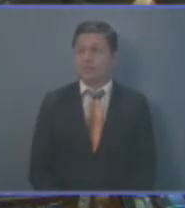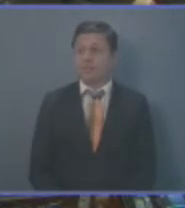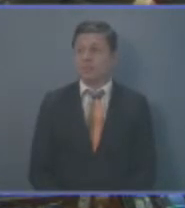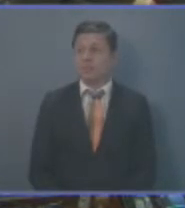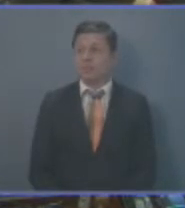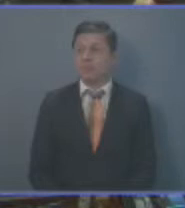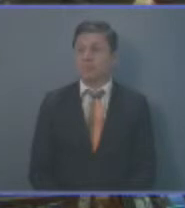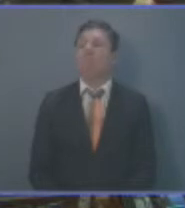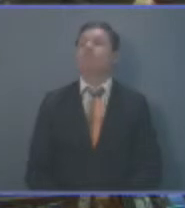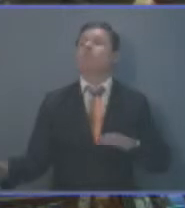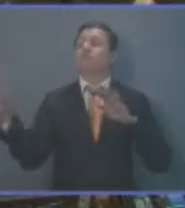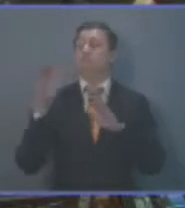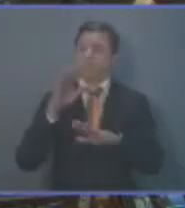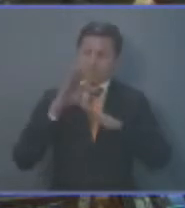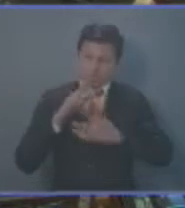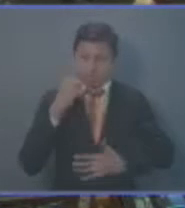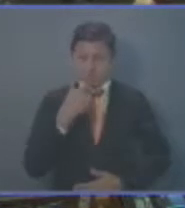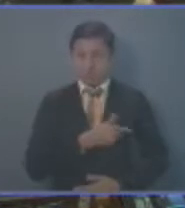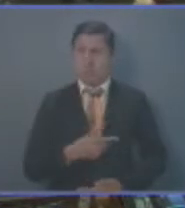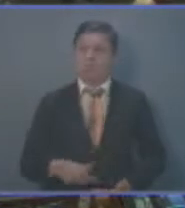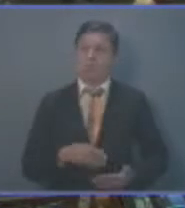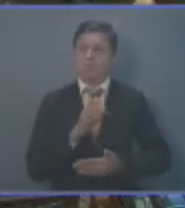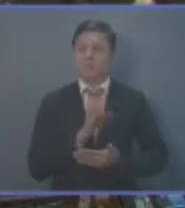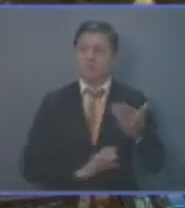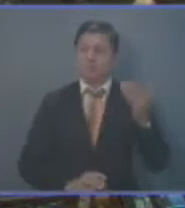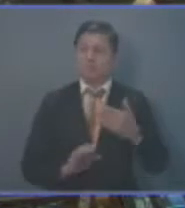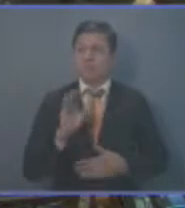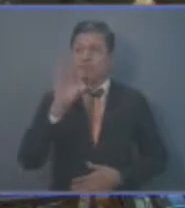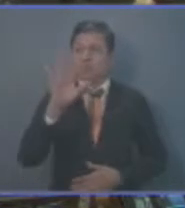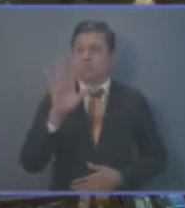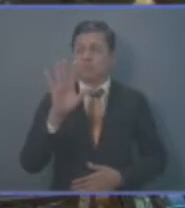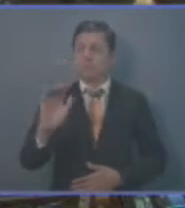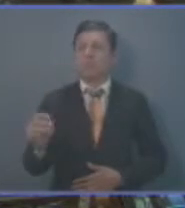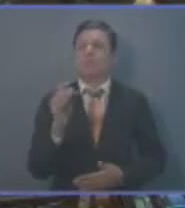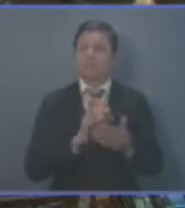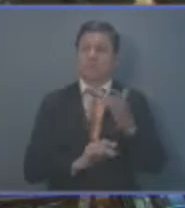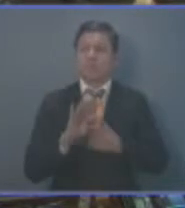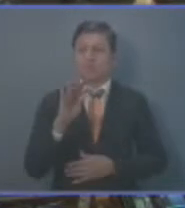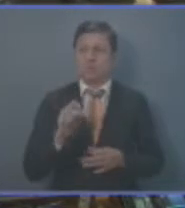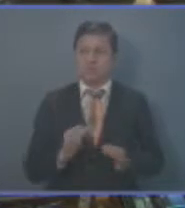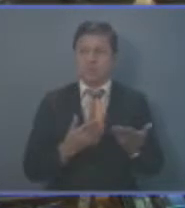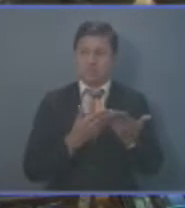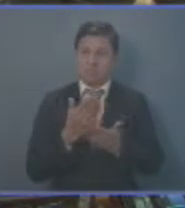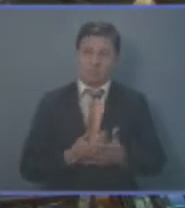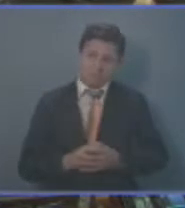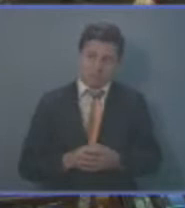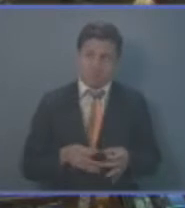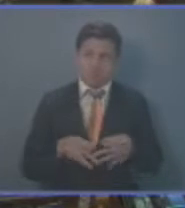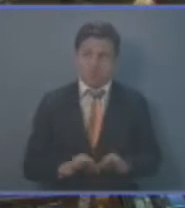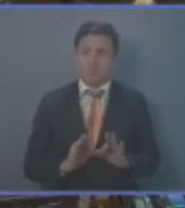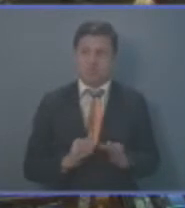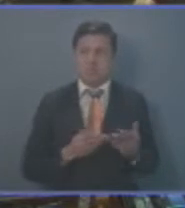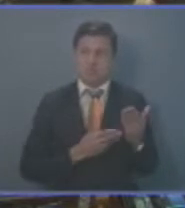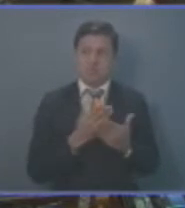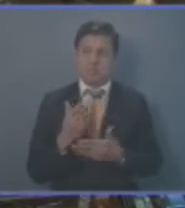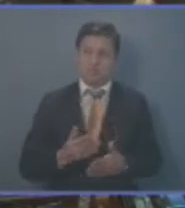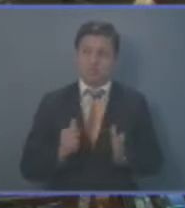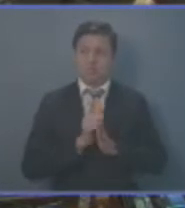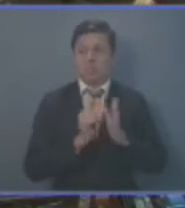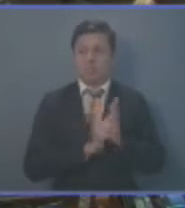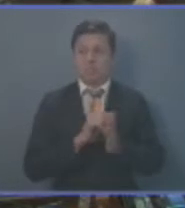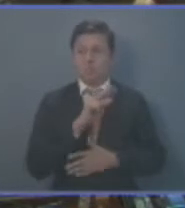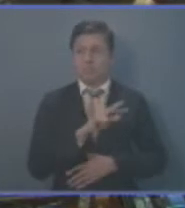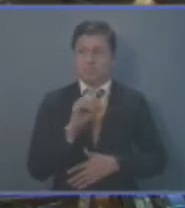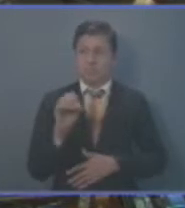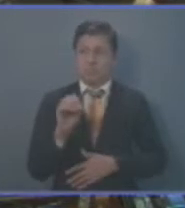Gracias, presidente. Capítulo 4, modelo de atención. El modelo de atención, artículo